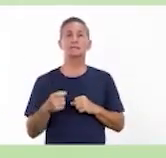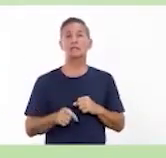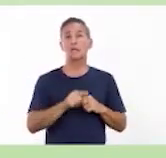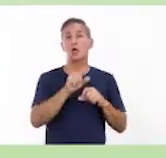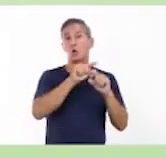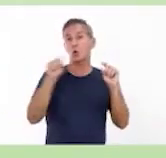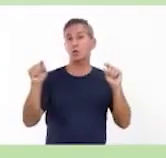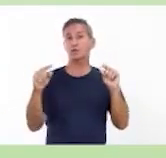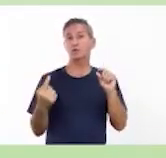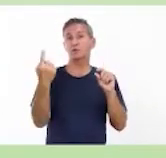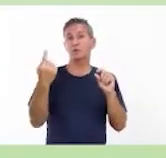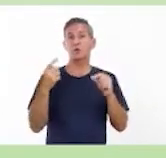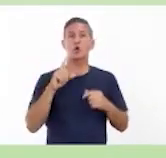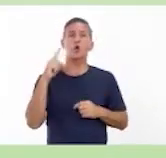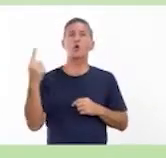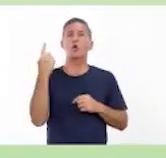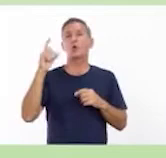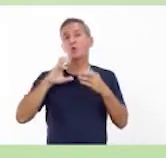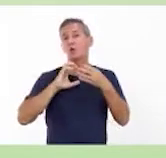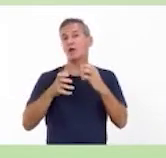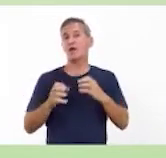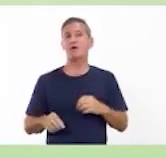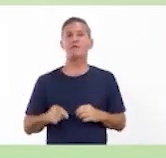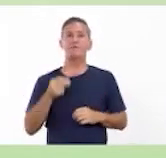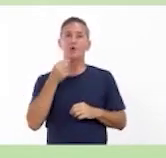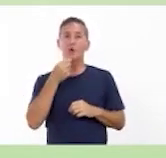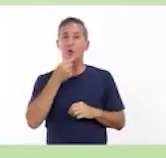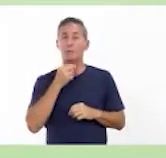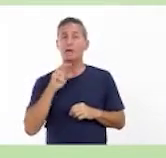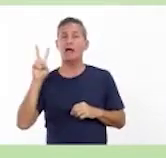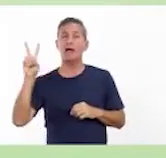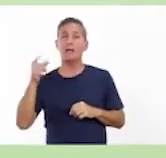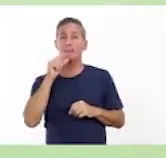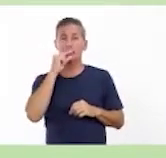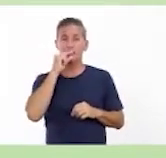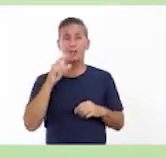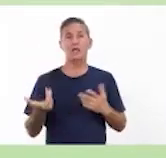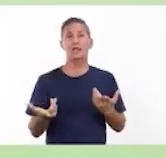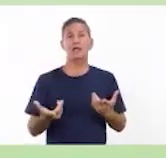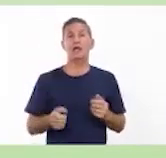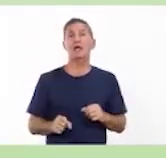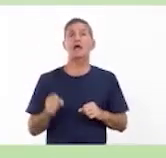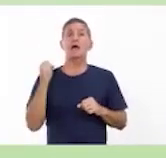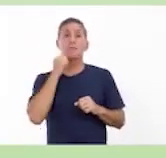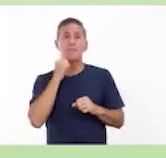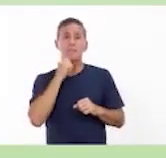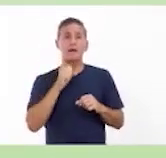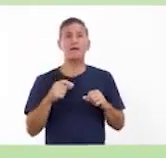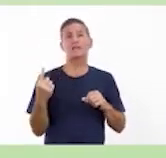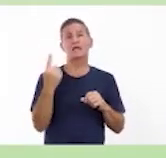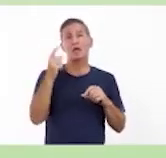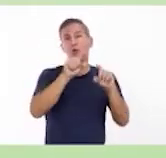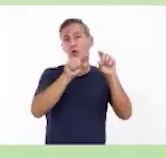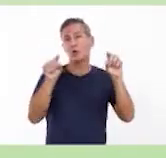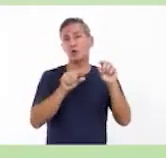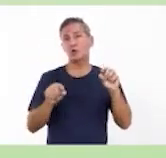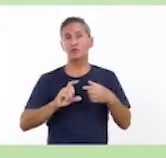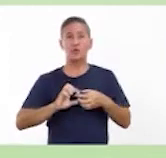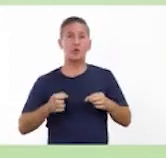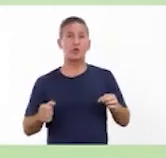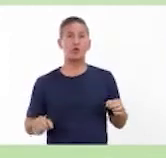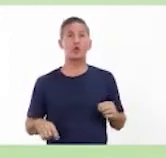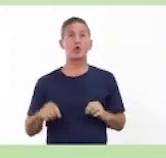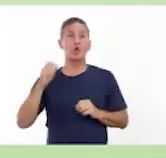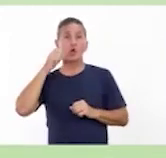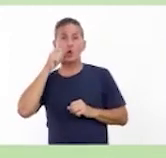solamente tiene una forma verbal. La compuesta, como bien dice, contiene más de una oración gramatical. Los